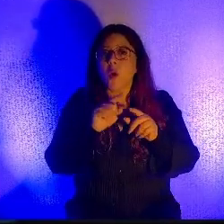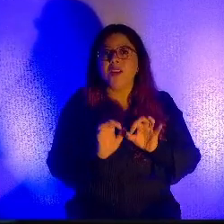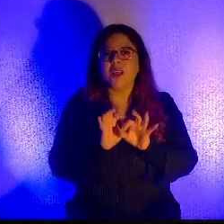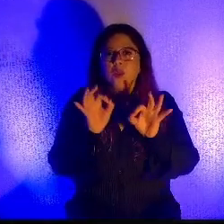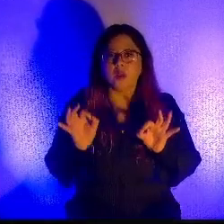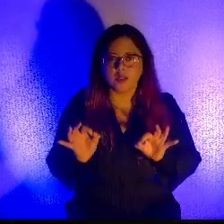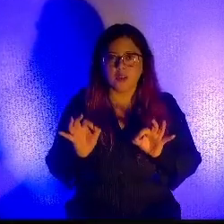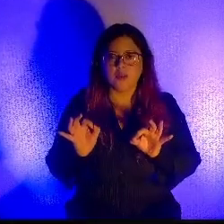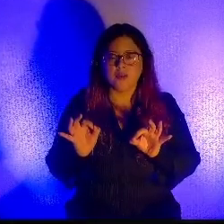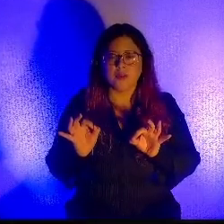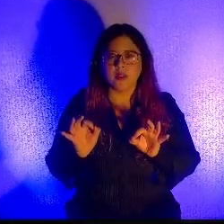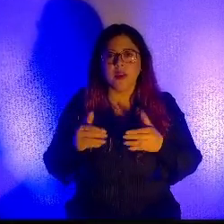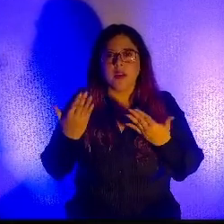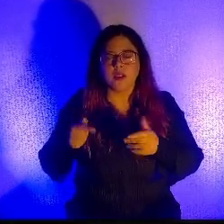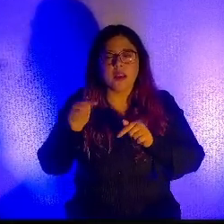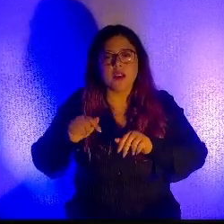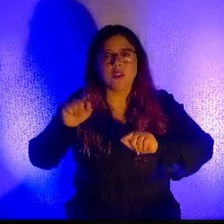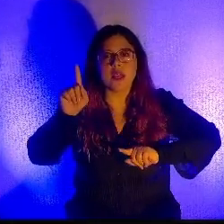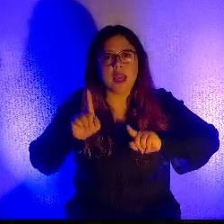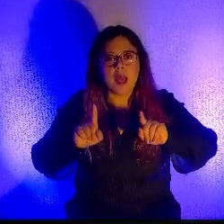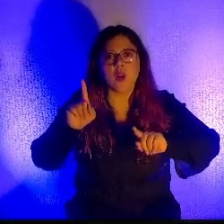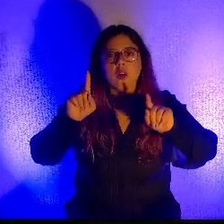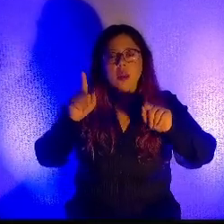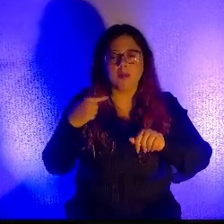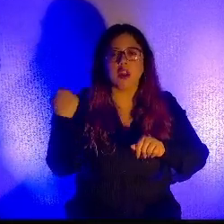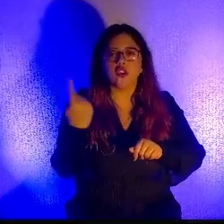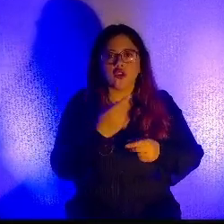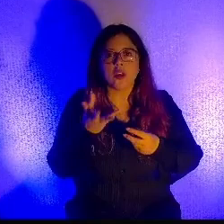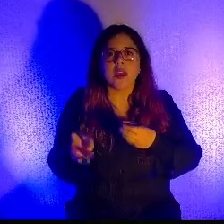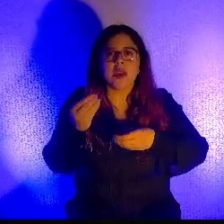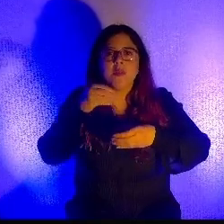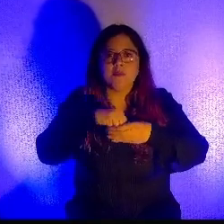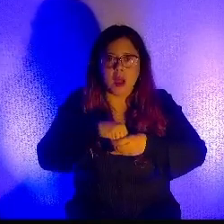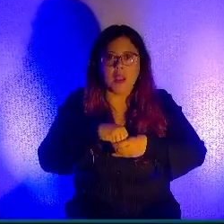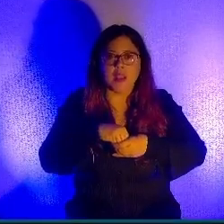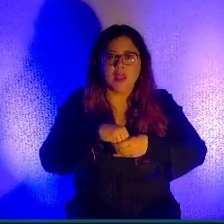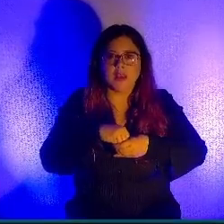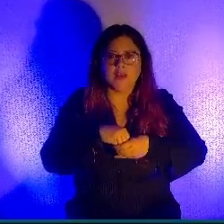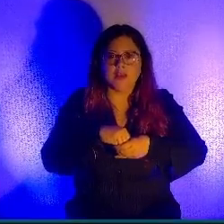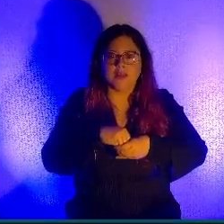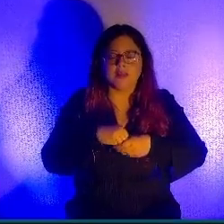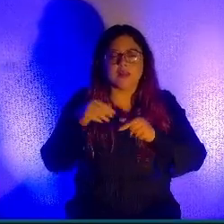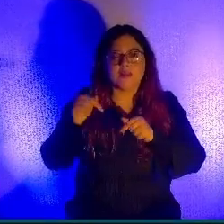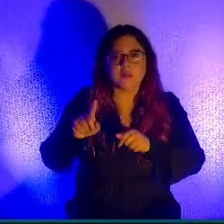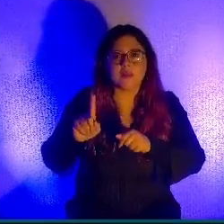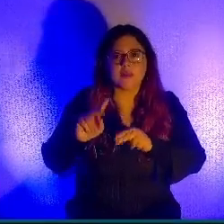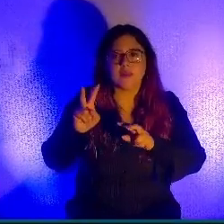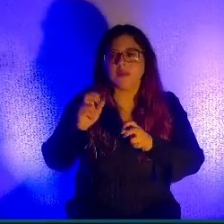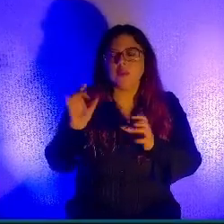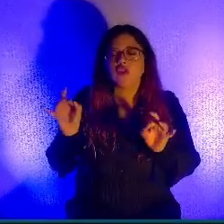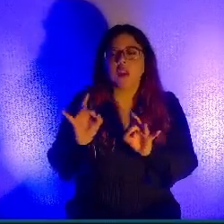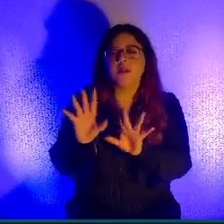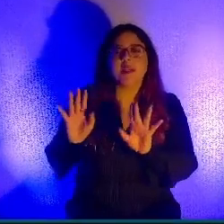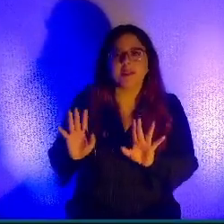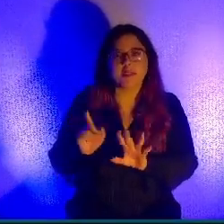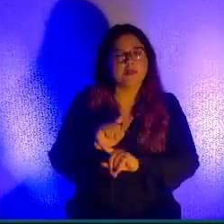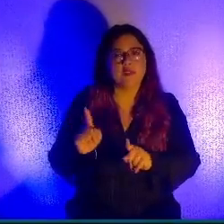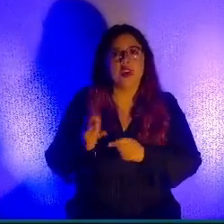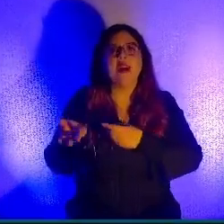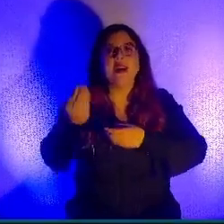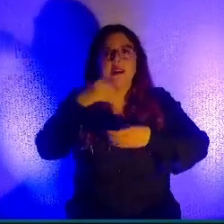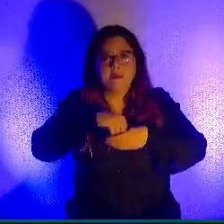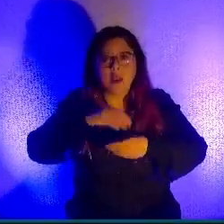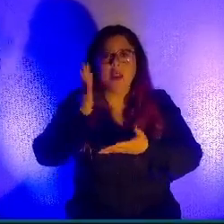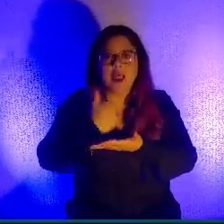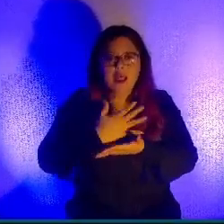Educación Entonces es algo que para nosotros está dentro de nuestro ADN no es algo que es funcional hace parte de